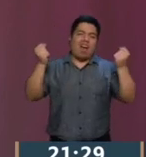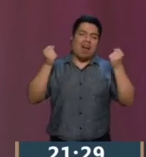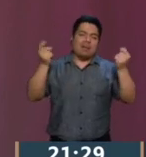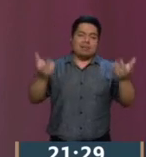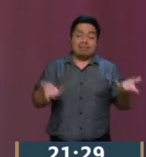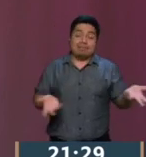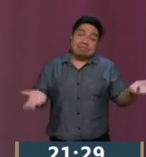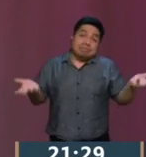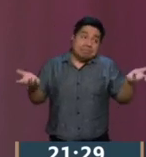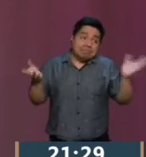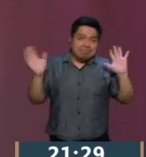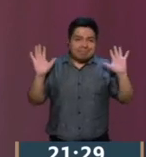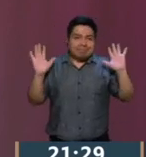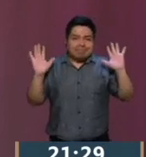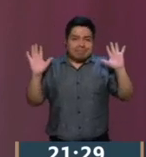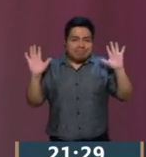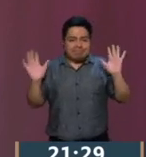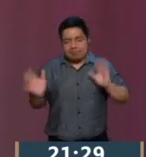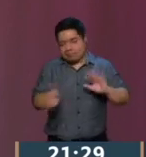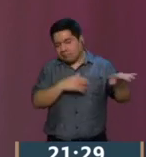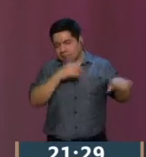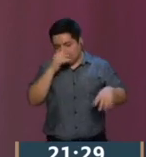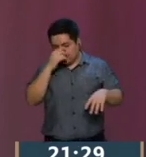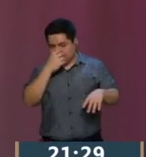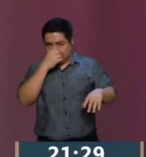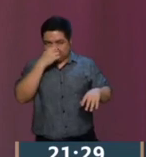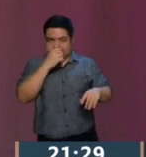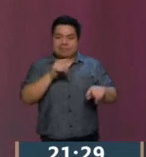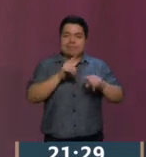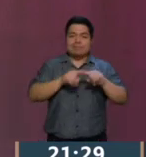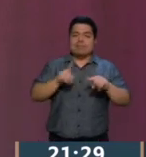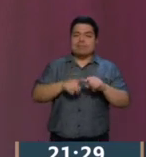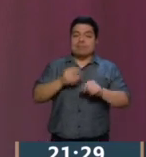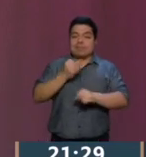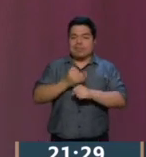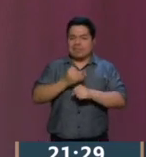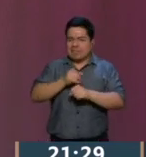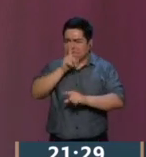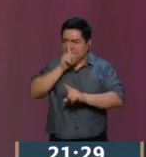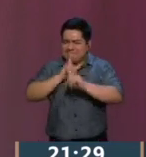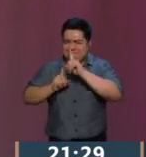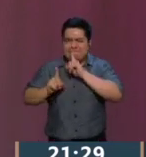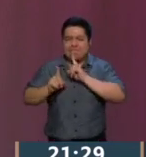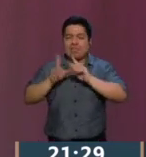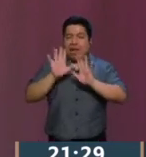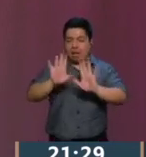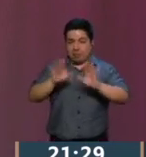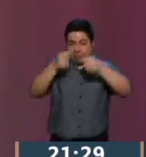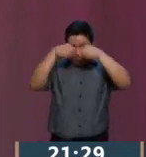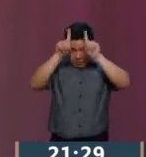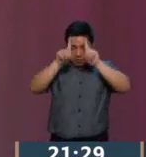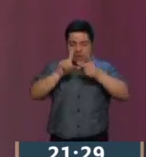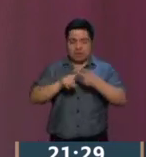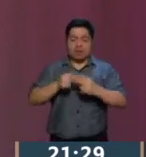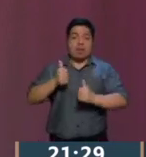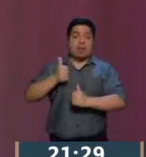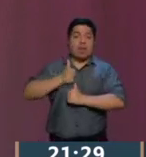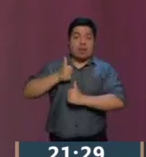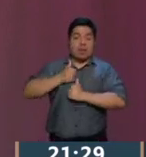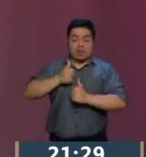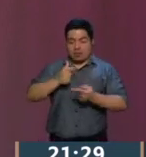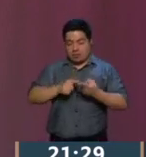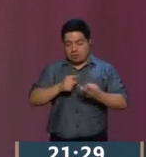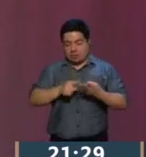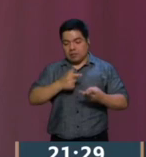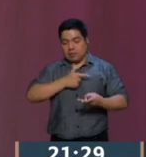más allá de eso, la verdad creo que se han dicho varias fake news aquí. A ver, la Marina intervino, el Ejército intervino, la Guardia